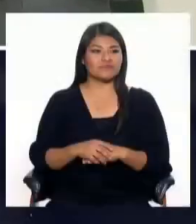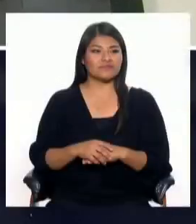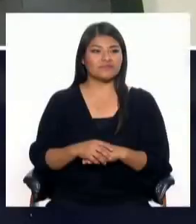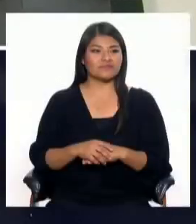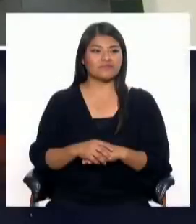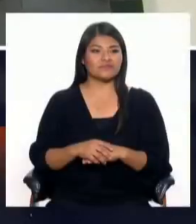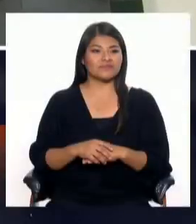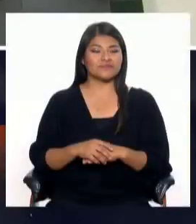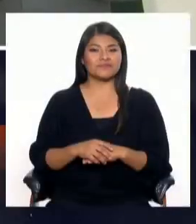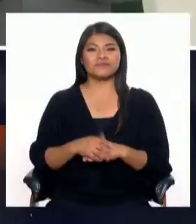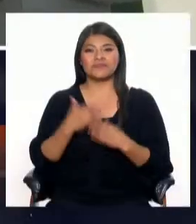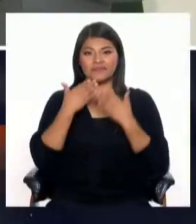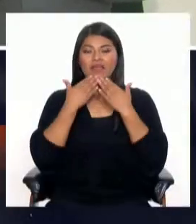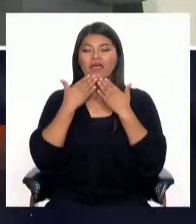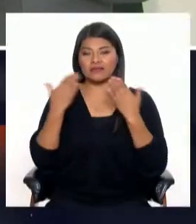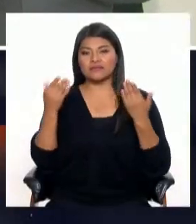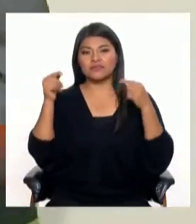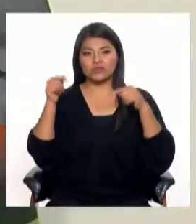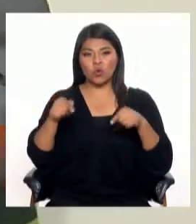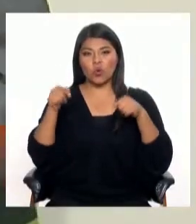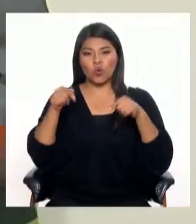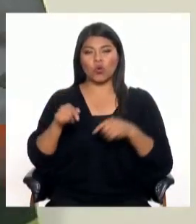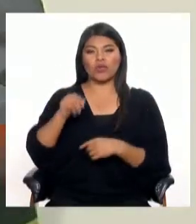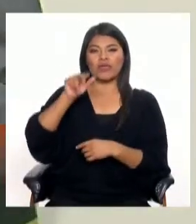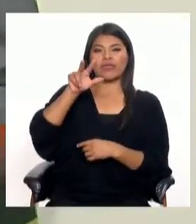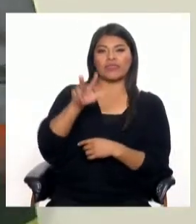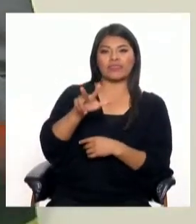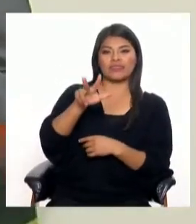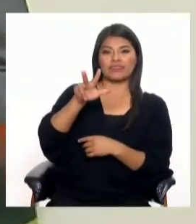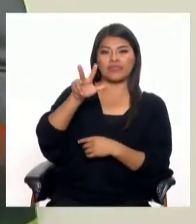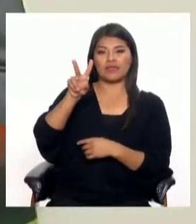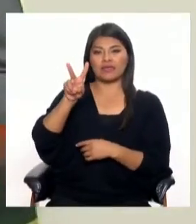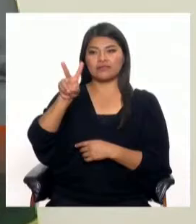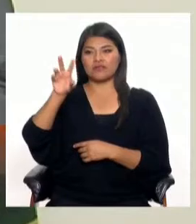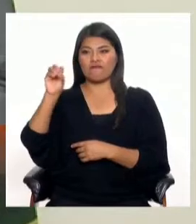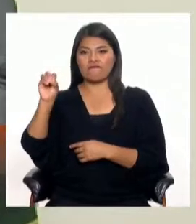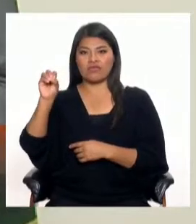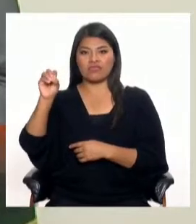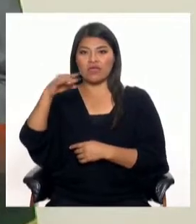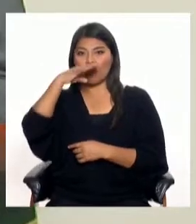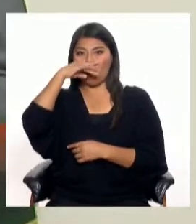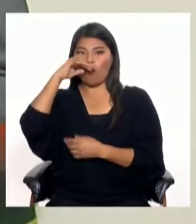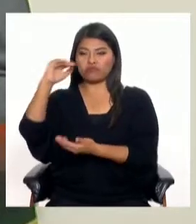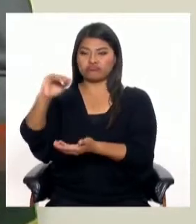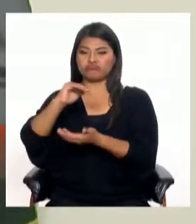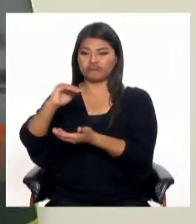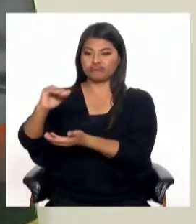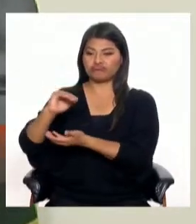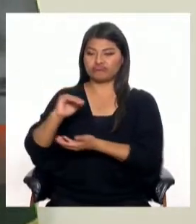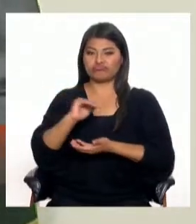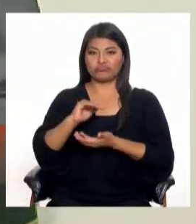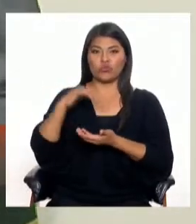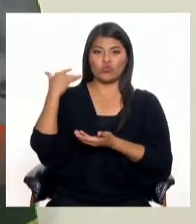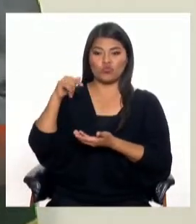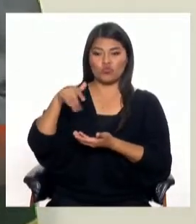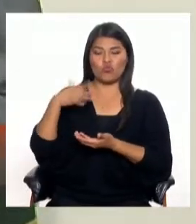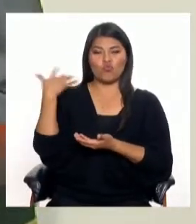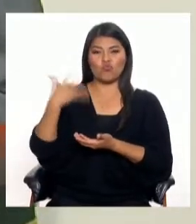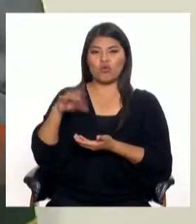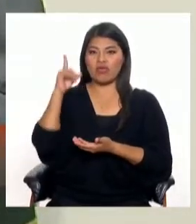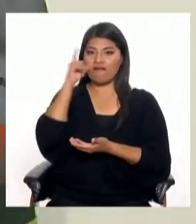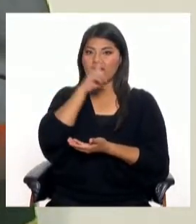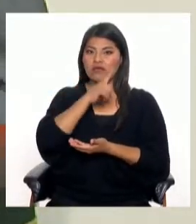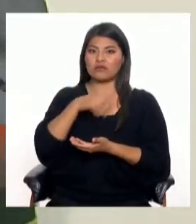noticias, la Dirandro ha decomisado 320 kilos de clorhidrato de cocaína, un duro golpe al narcotráfico,